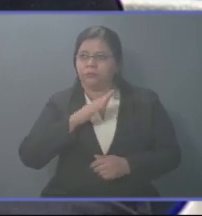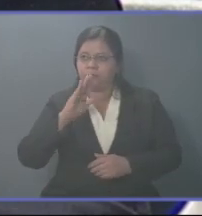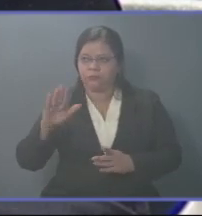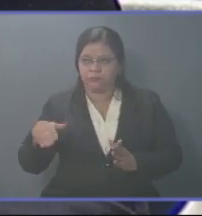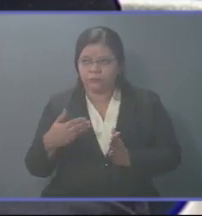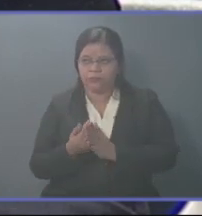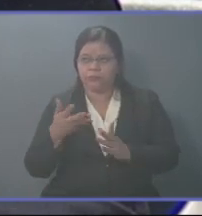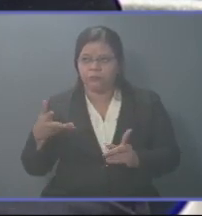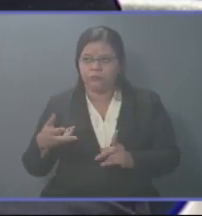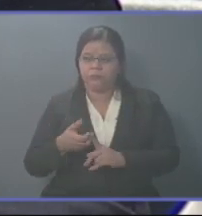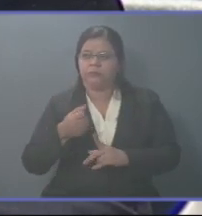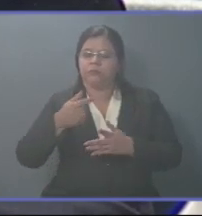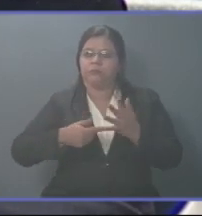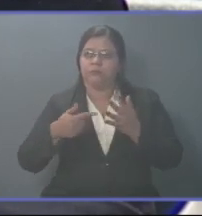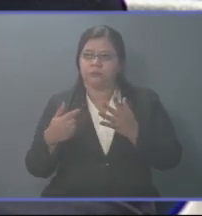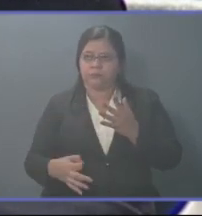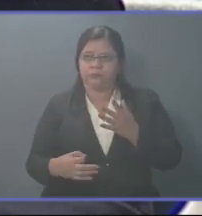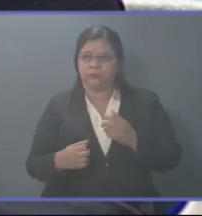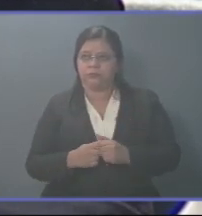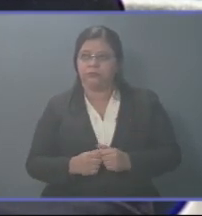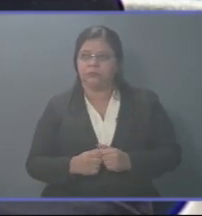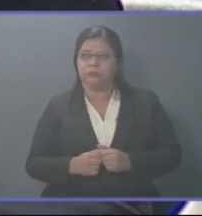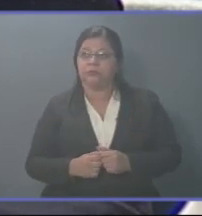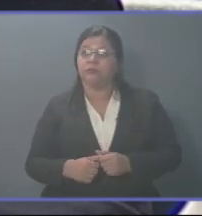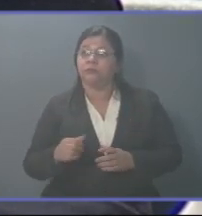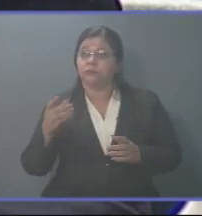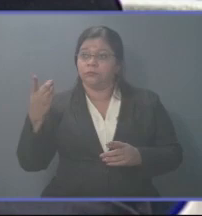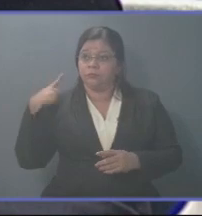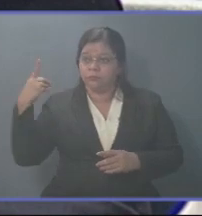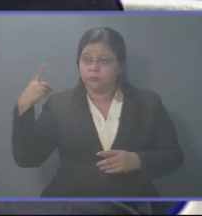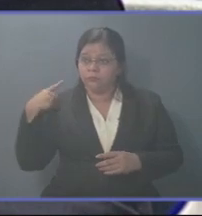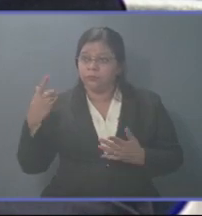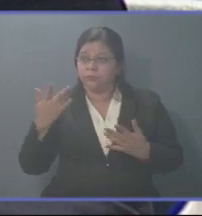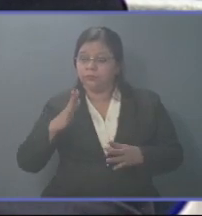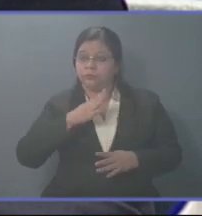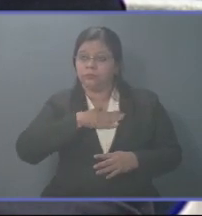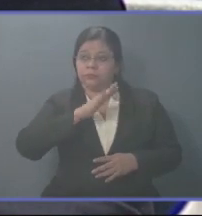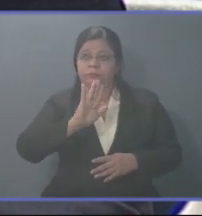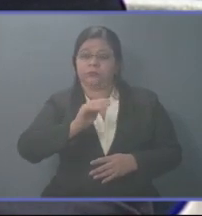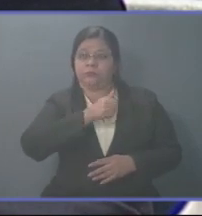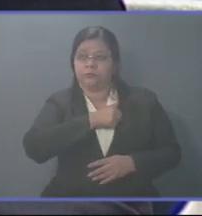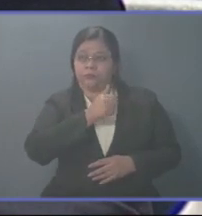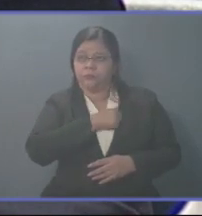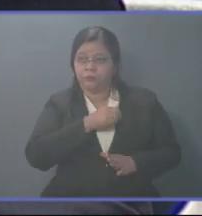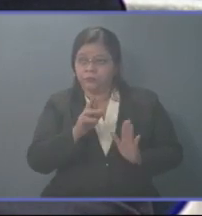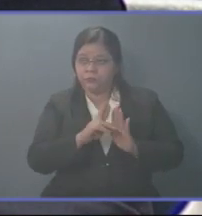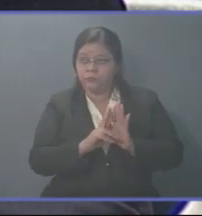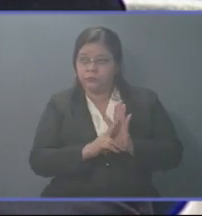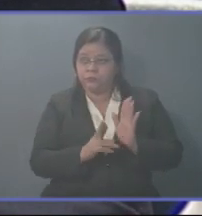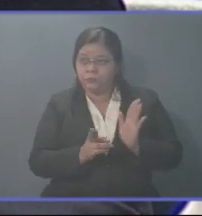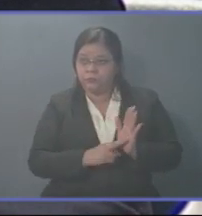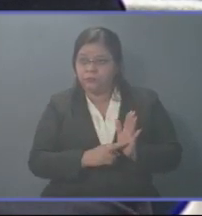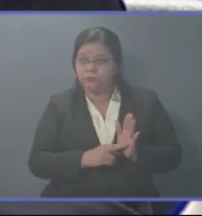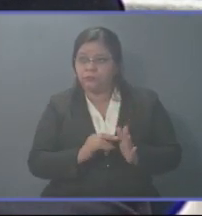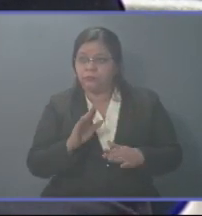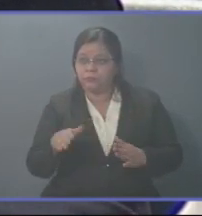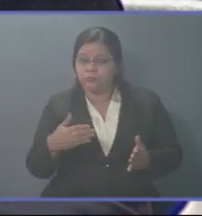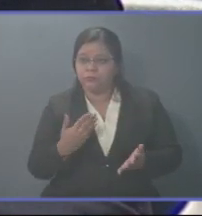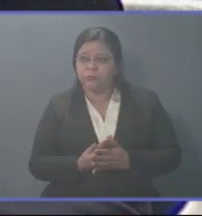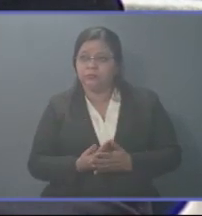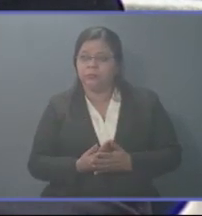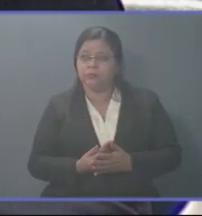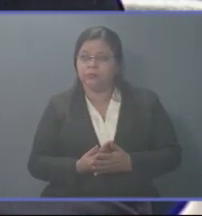los objetivos de la presente ley. La dirección ejecutiva tendrá a su cargo el registro de víctimas y el fondo de